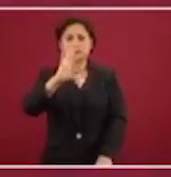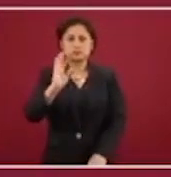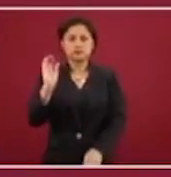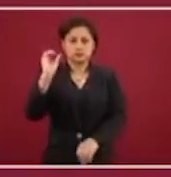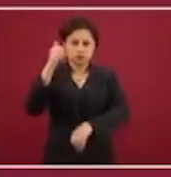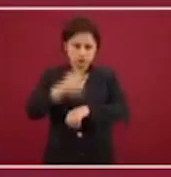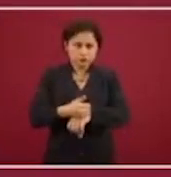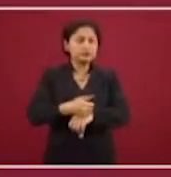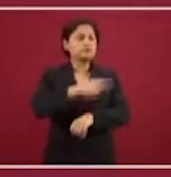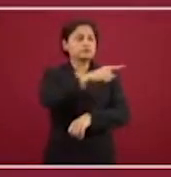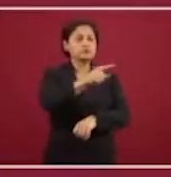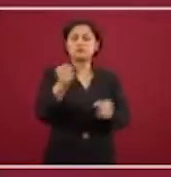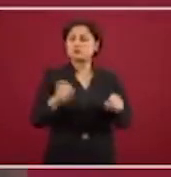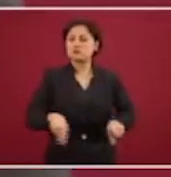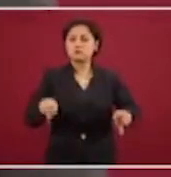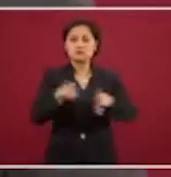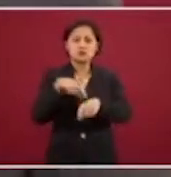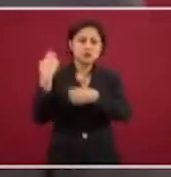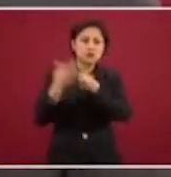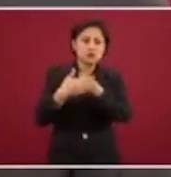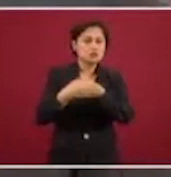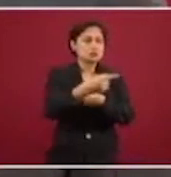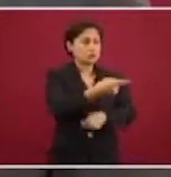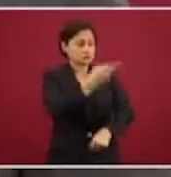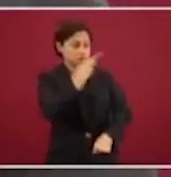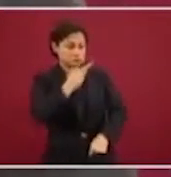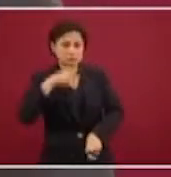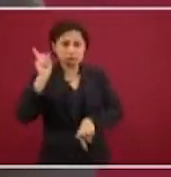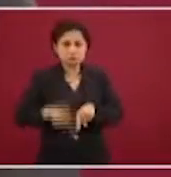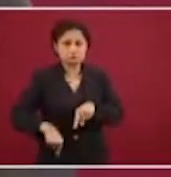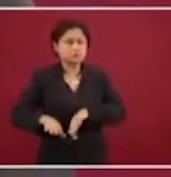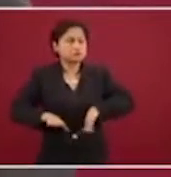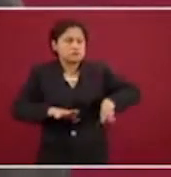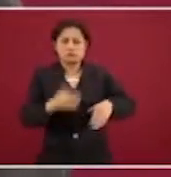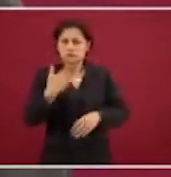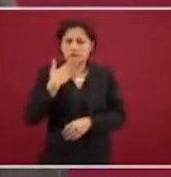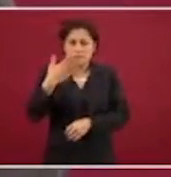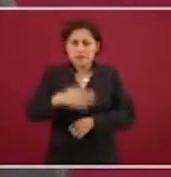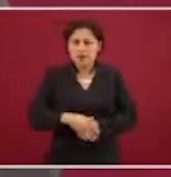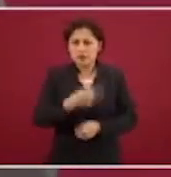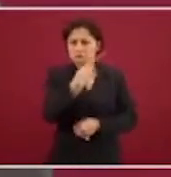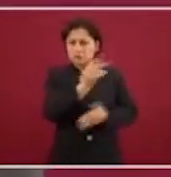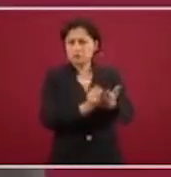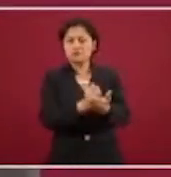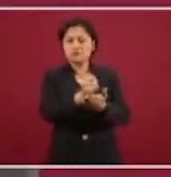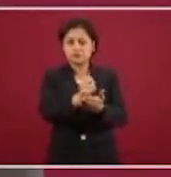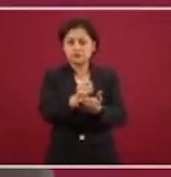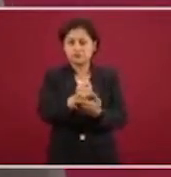yo por autoridad moral, por honestidad, que es lo que estimo más importante en mi